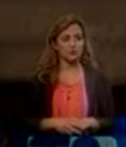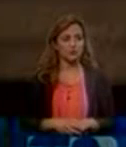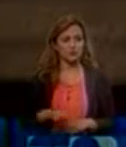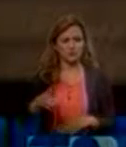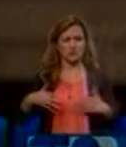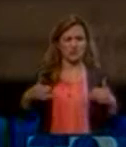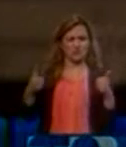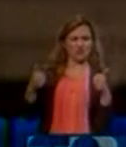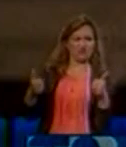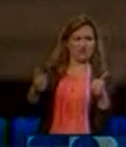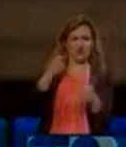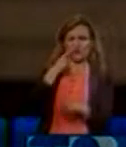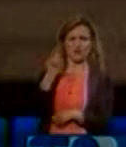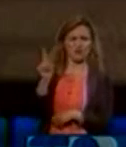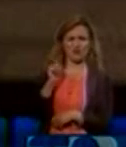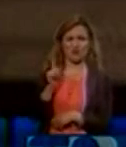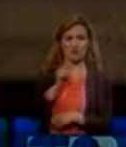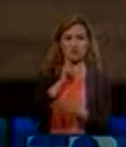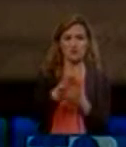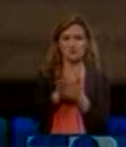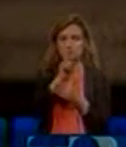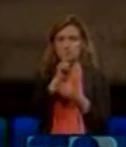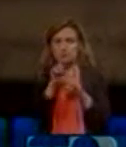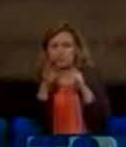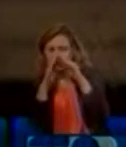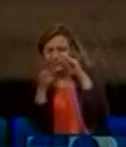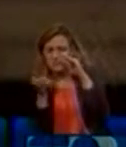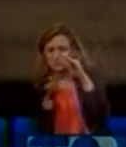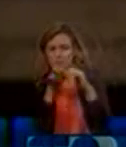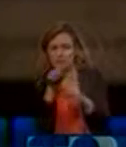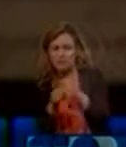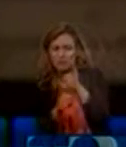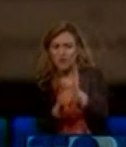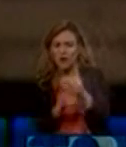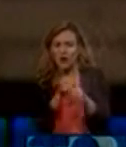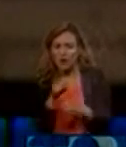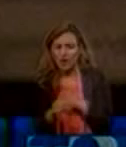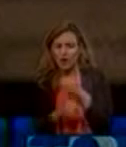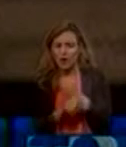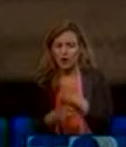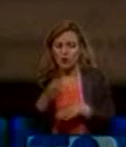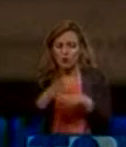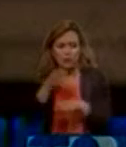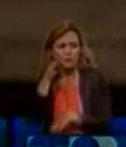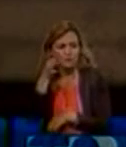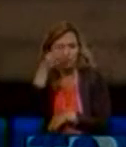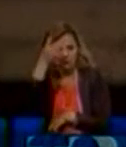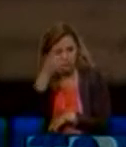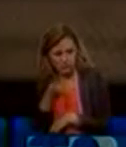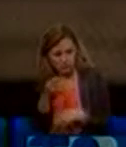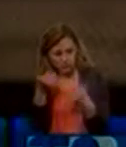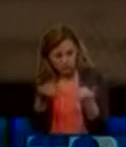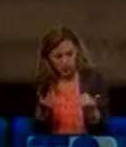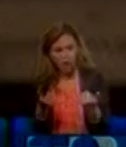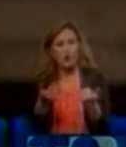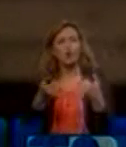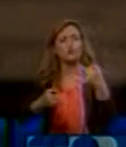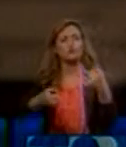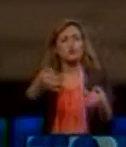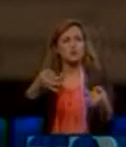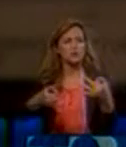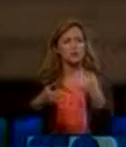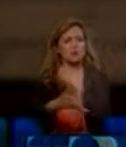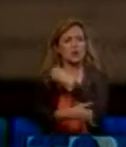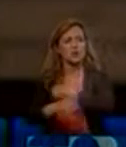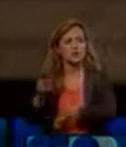héroe. Estuvo escondido de la verdad durante años y años. Y es correcto que su futuro se decida en el sistema judicial británico. El